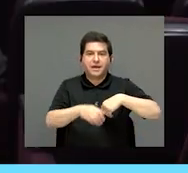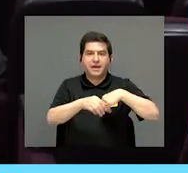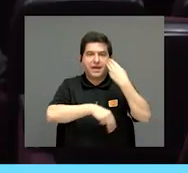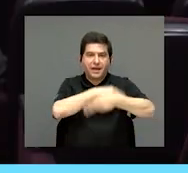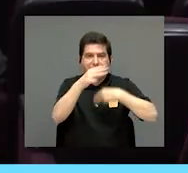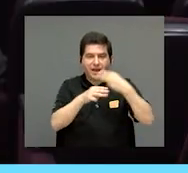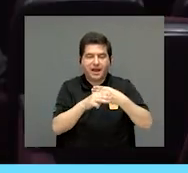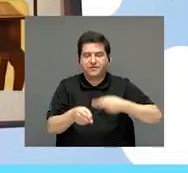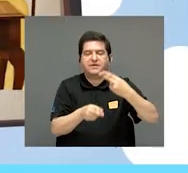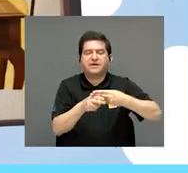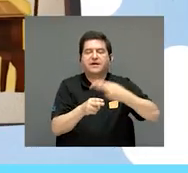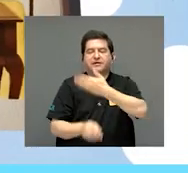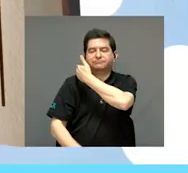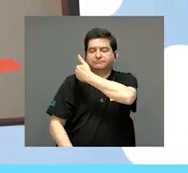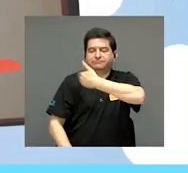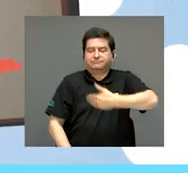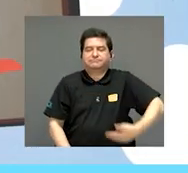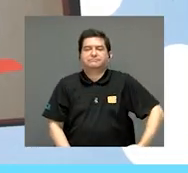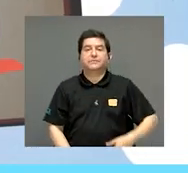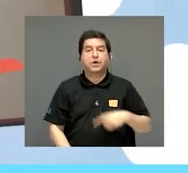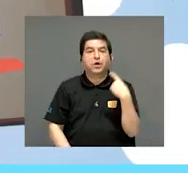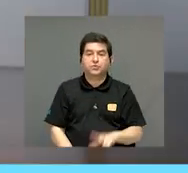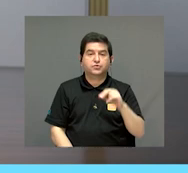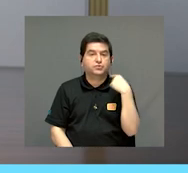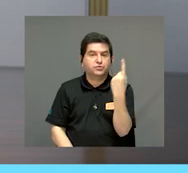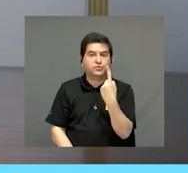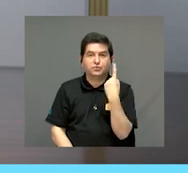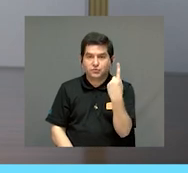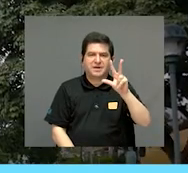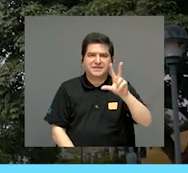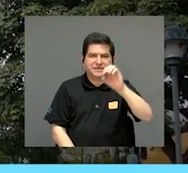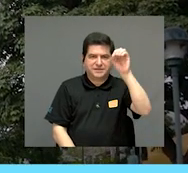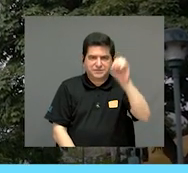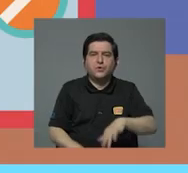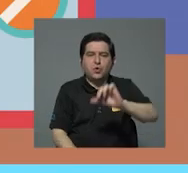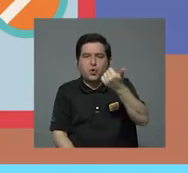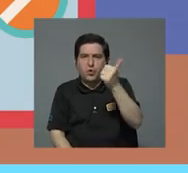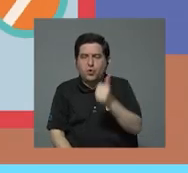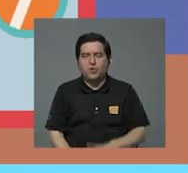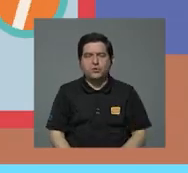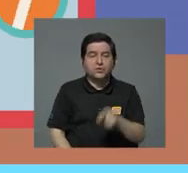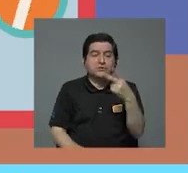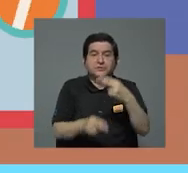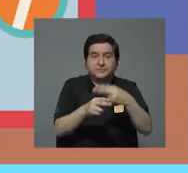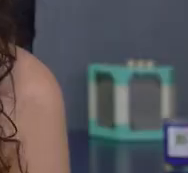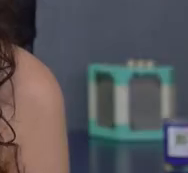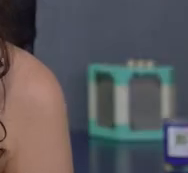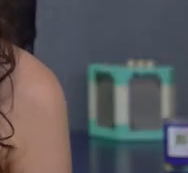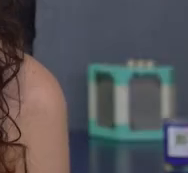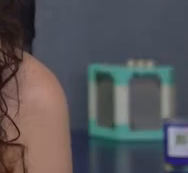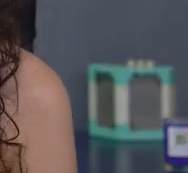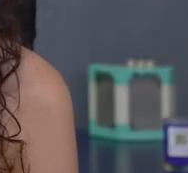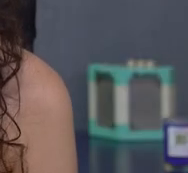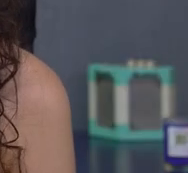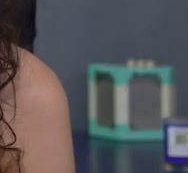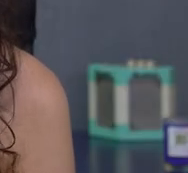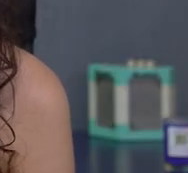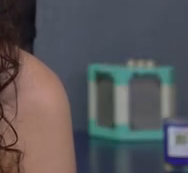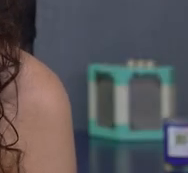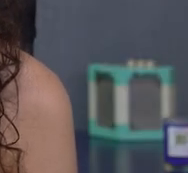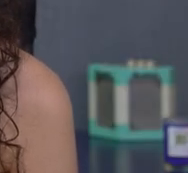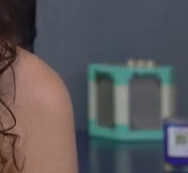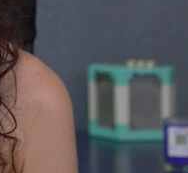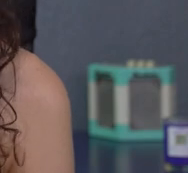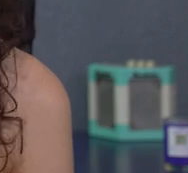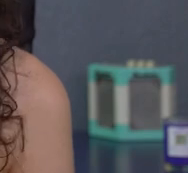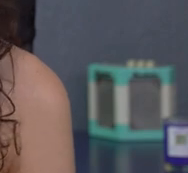3 episodios que nos explica los procesos políticos nacionales a través de una mirada reflexiva y profunda de la actualidad. Este y otros contenidos los puedes ver en